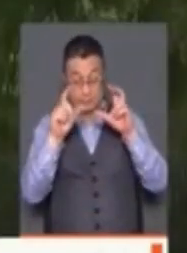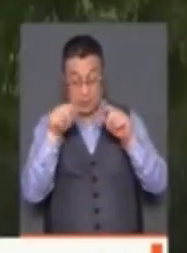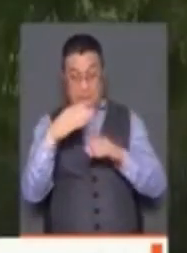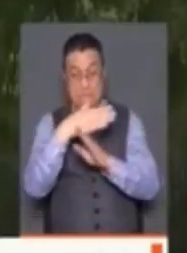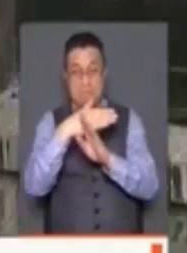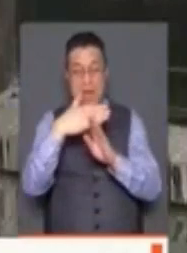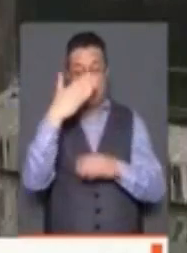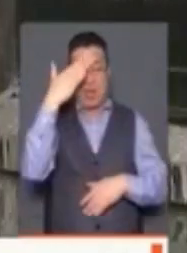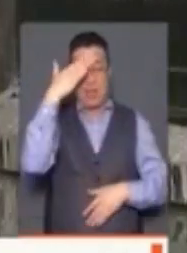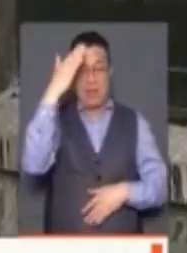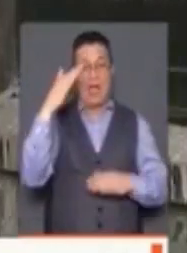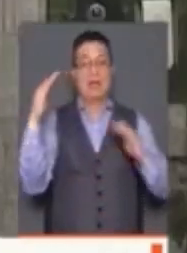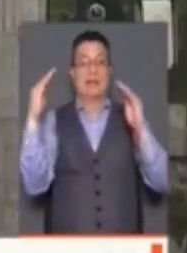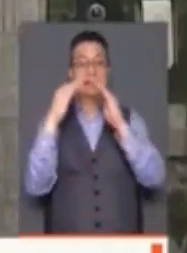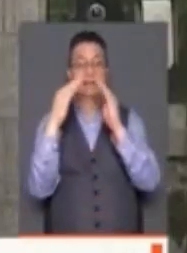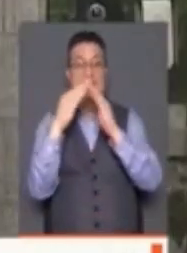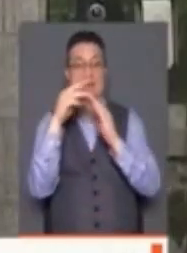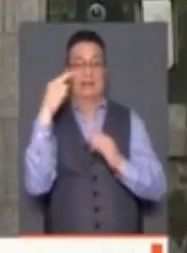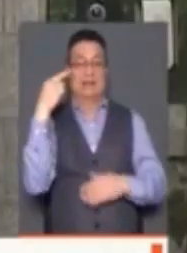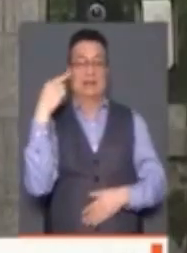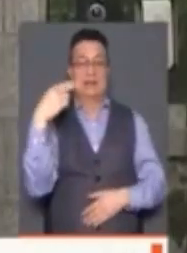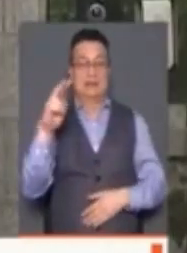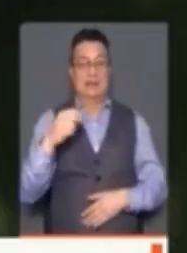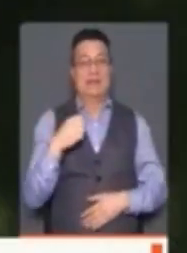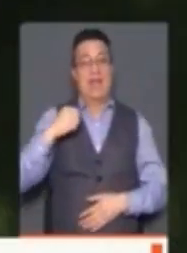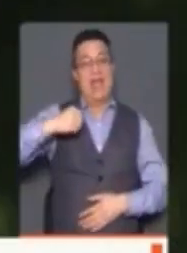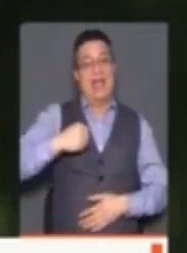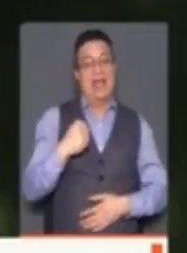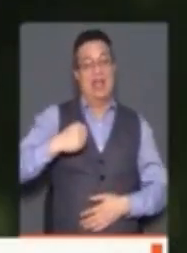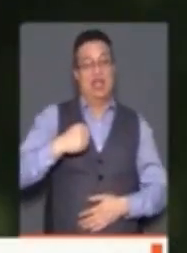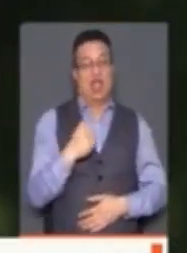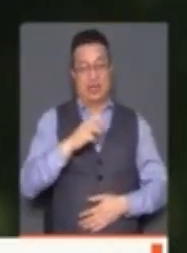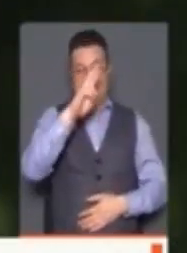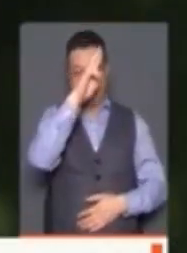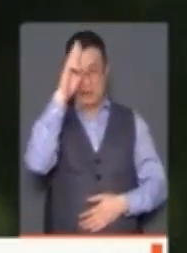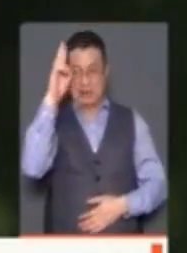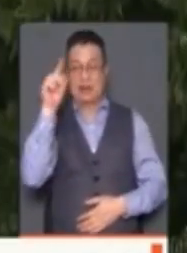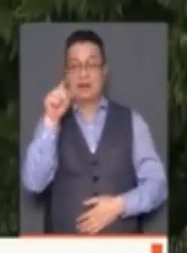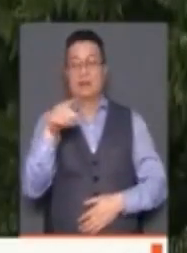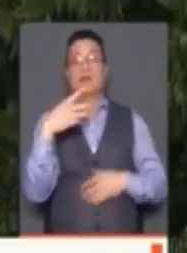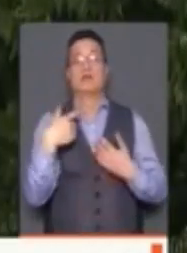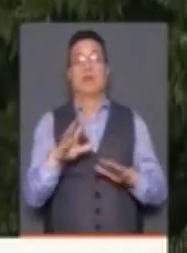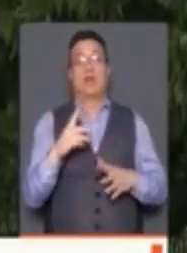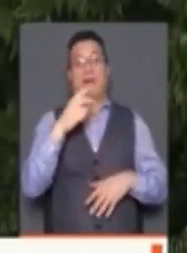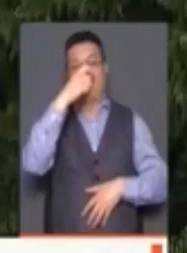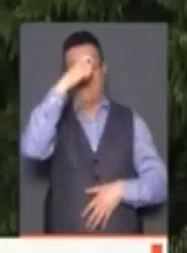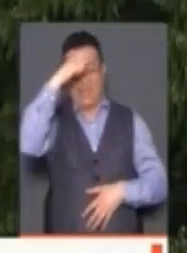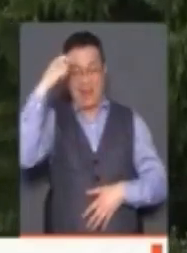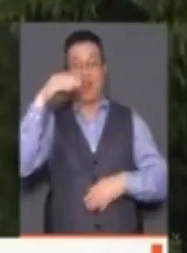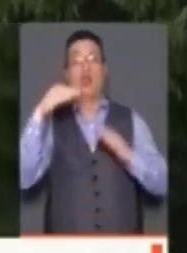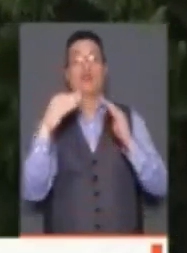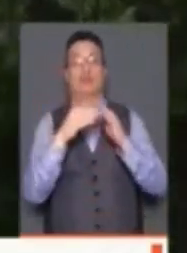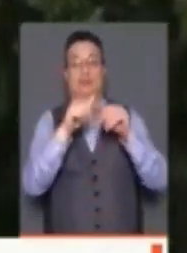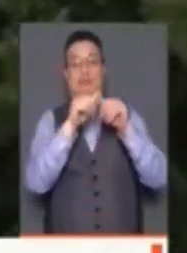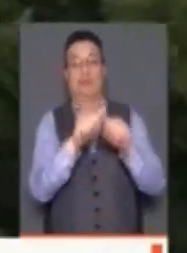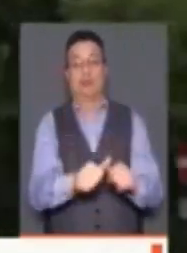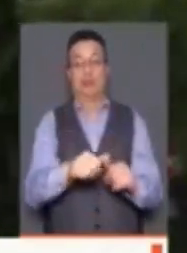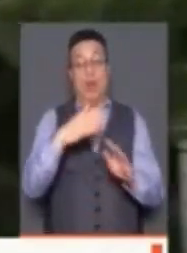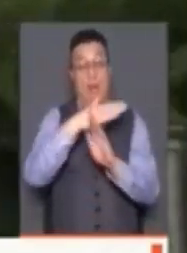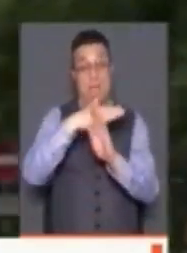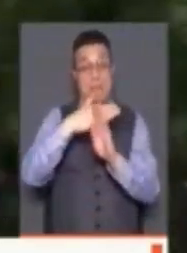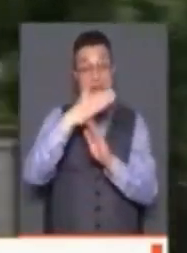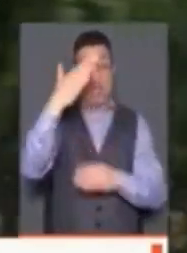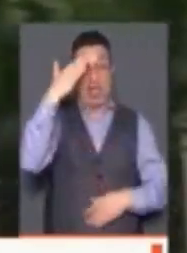el castillo en Balmoral, Escocia, donde la reina Isabel había pasado gran parte del verano. Cerca del mediodía, un anuncio